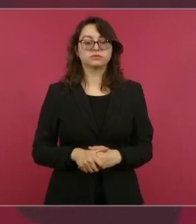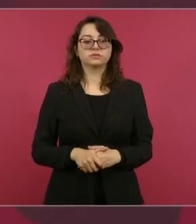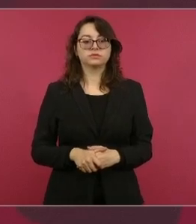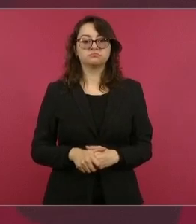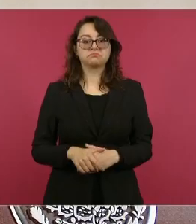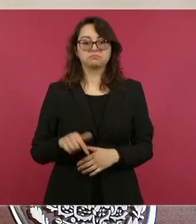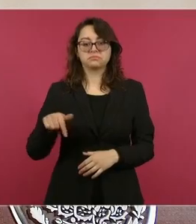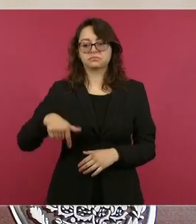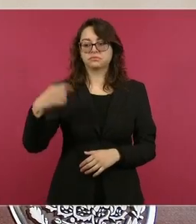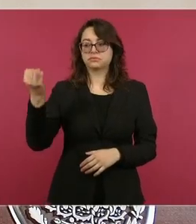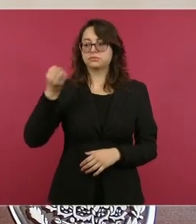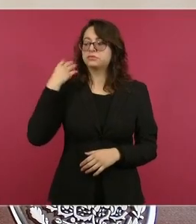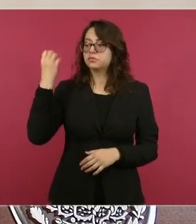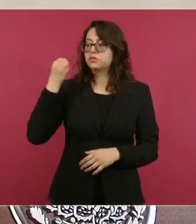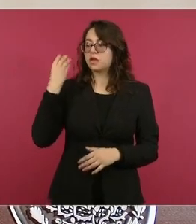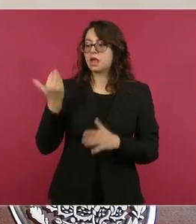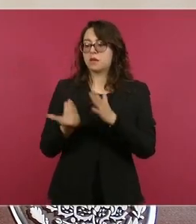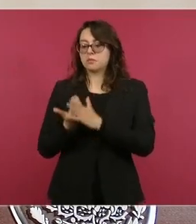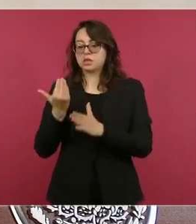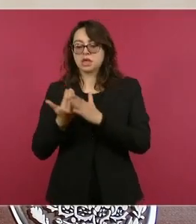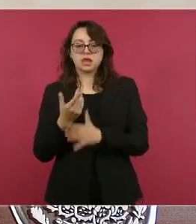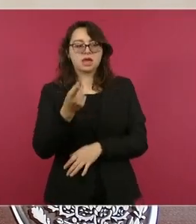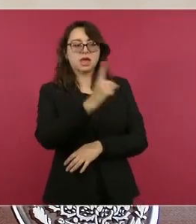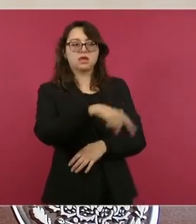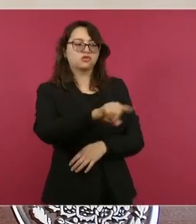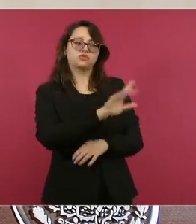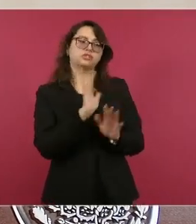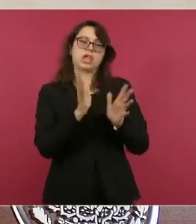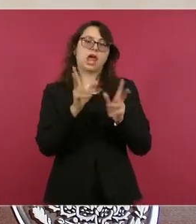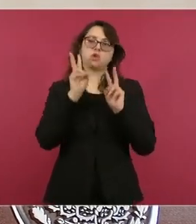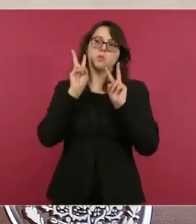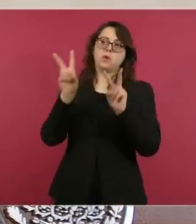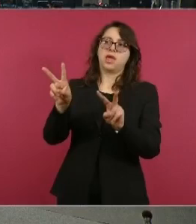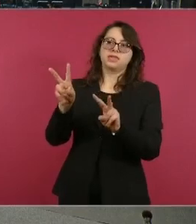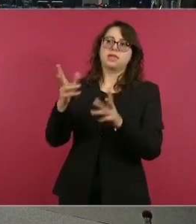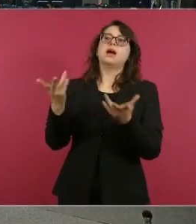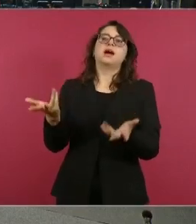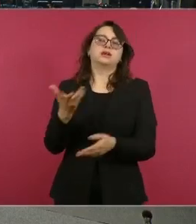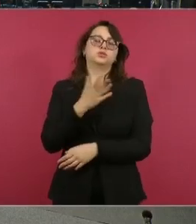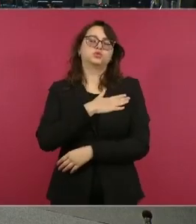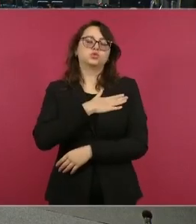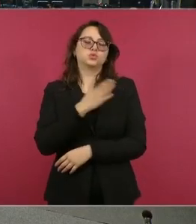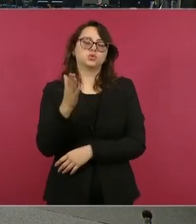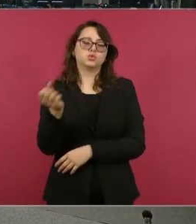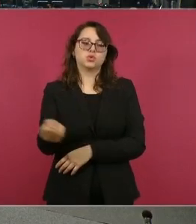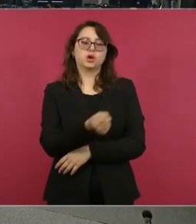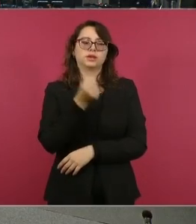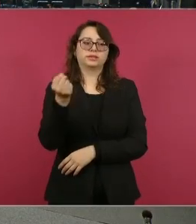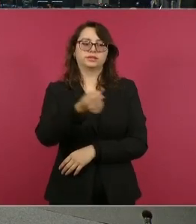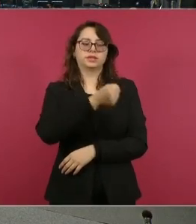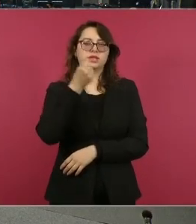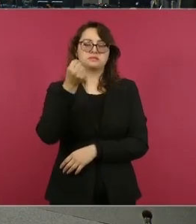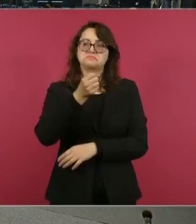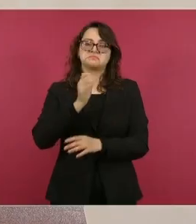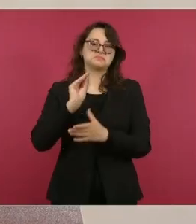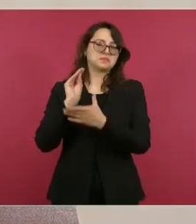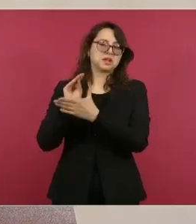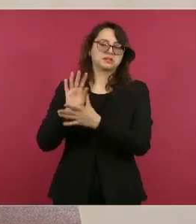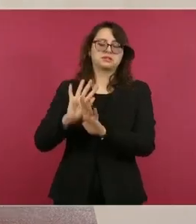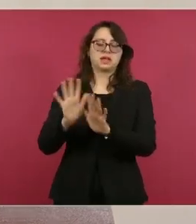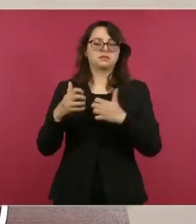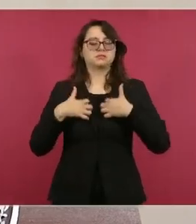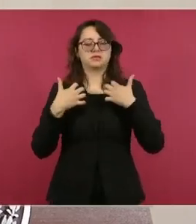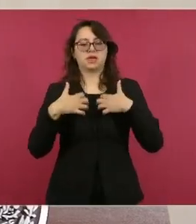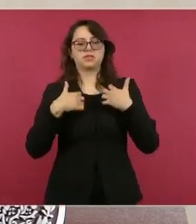conservadores, ya no se enojan tanto, se ahorran el